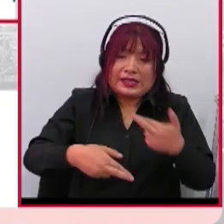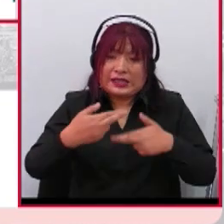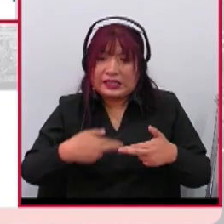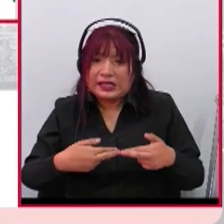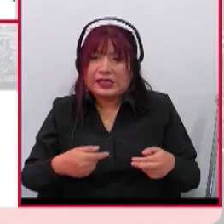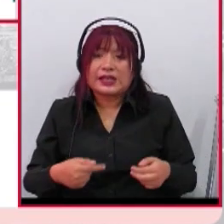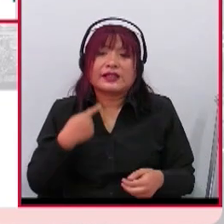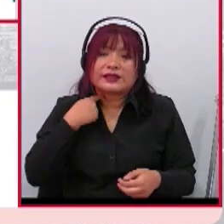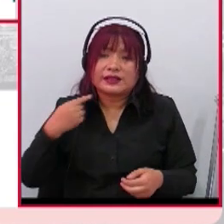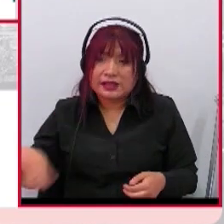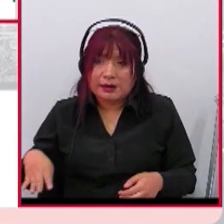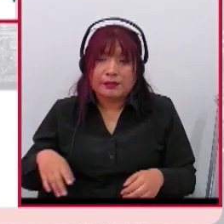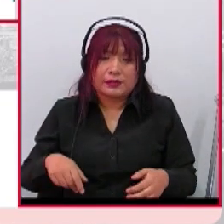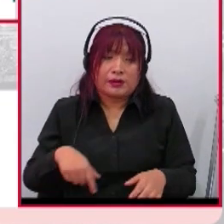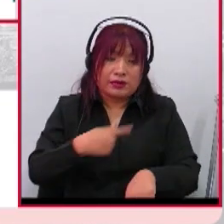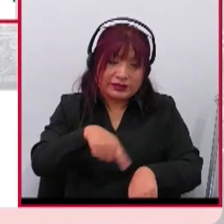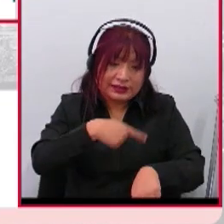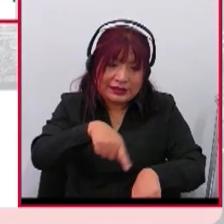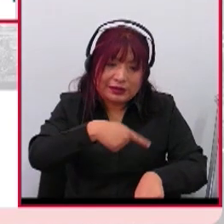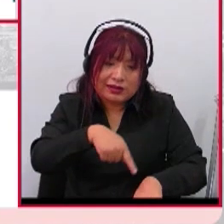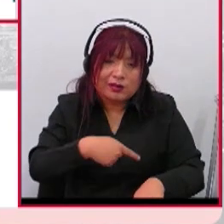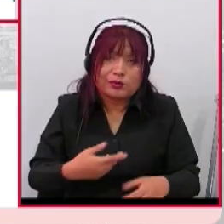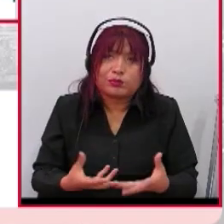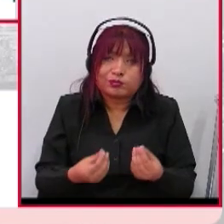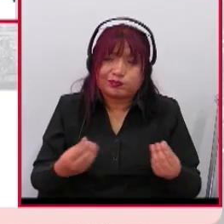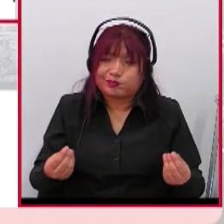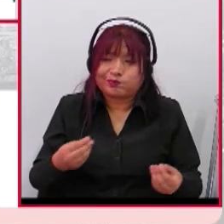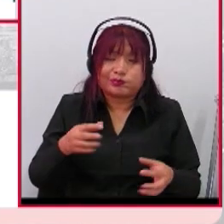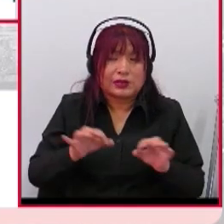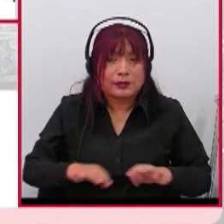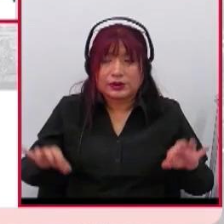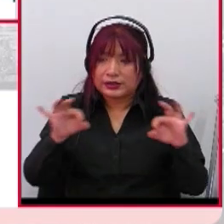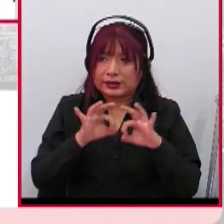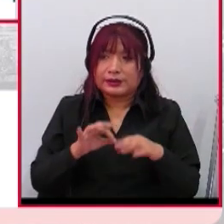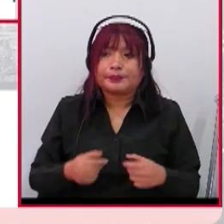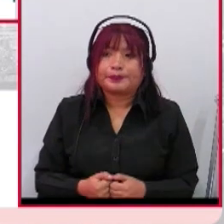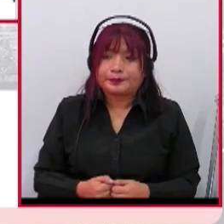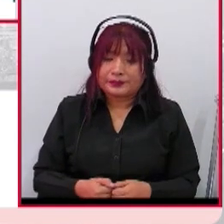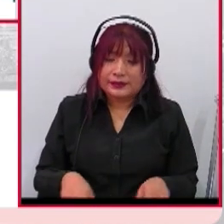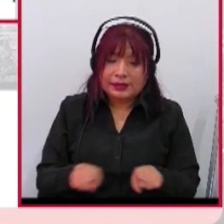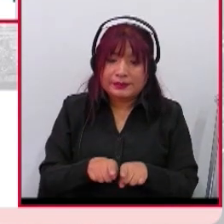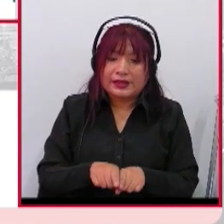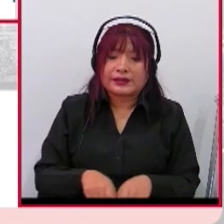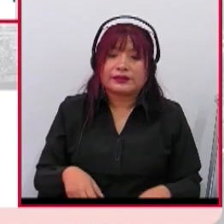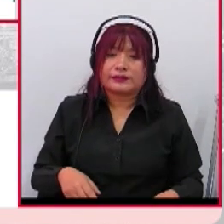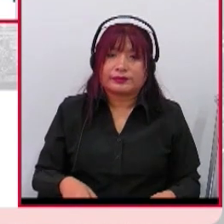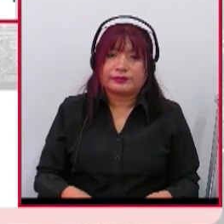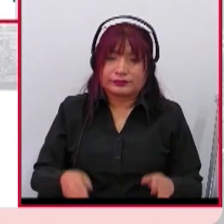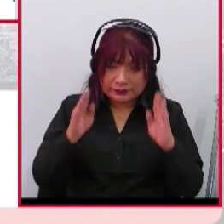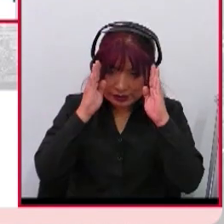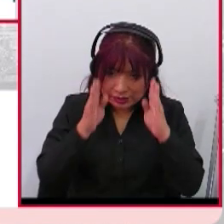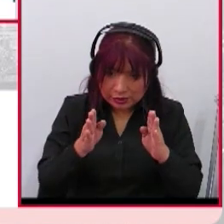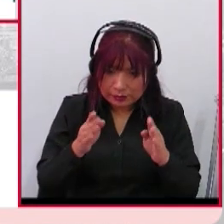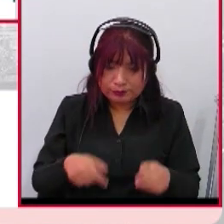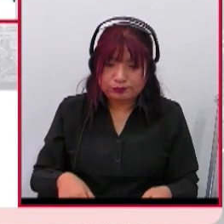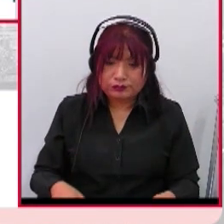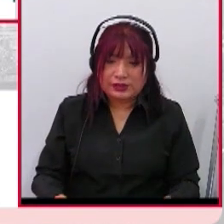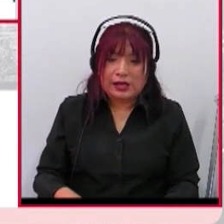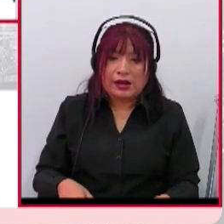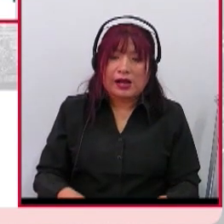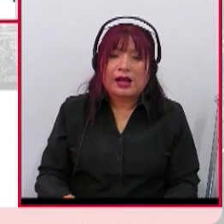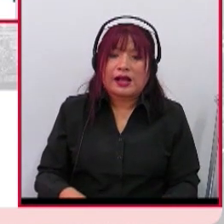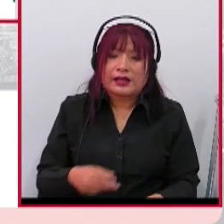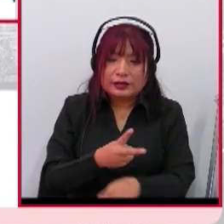empiezas a perder tiempo, ¿no? Entonces, mucho de nuestro foco fue en el control de las emisiones de los H2S y la automatización y